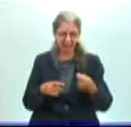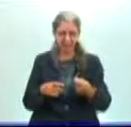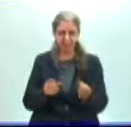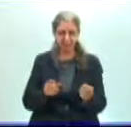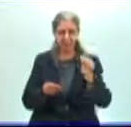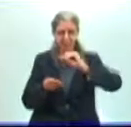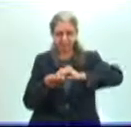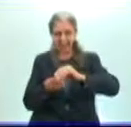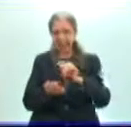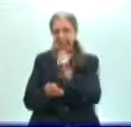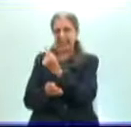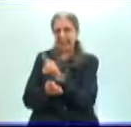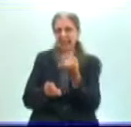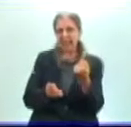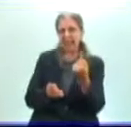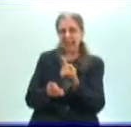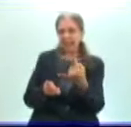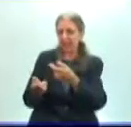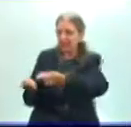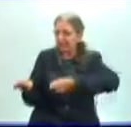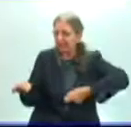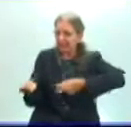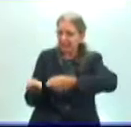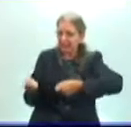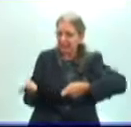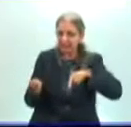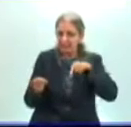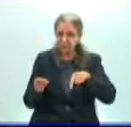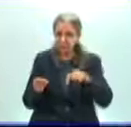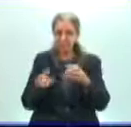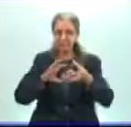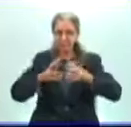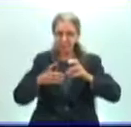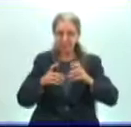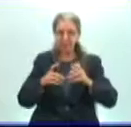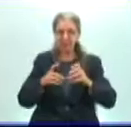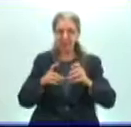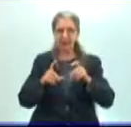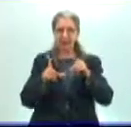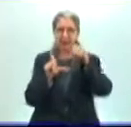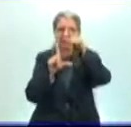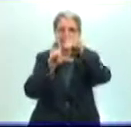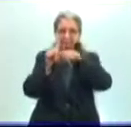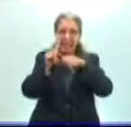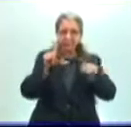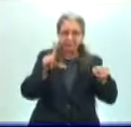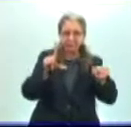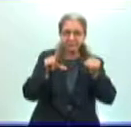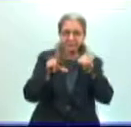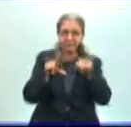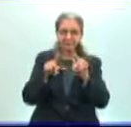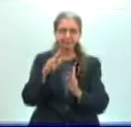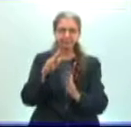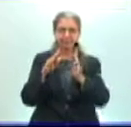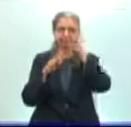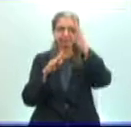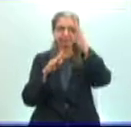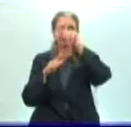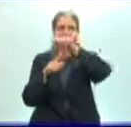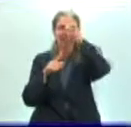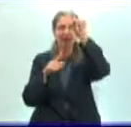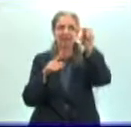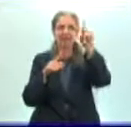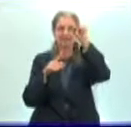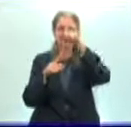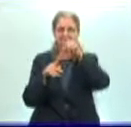tensor y que estos forman un ángulo recto en el extremo superior de la antena.